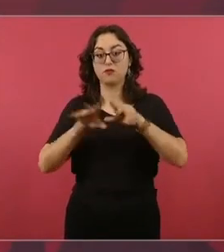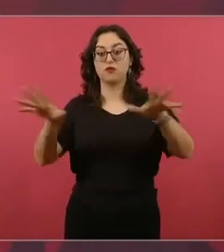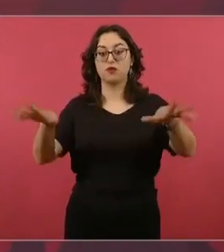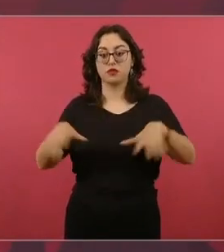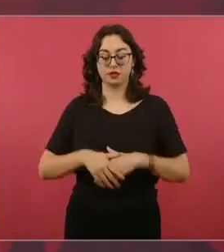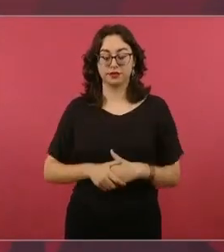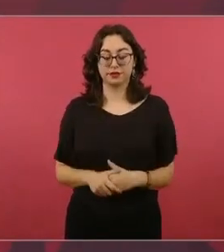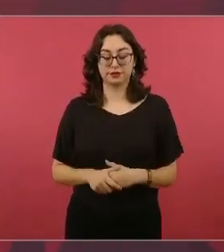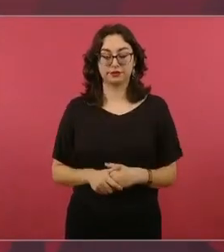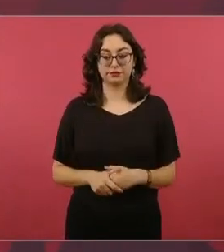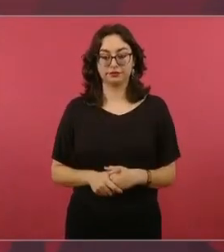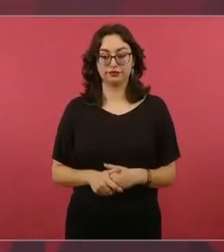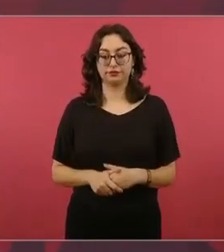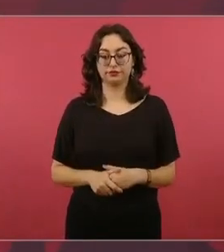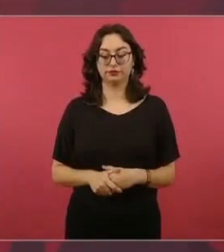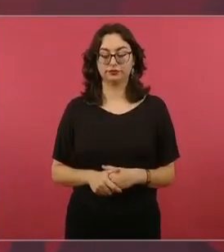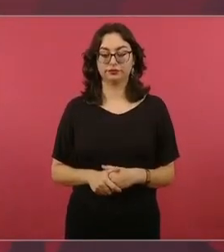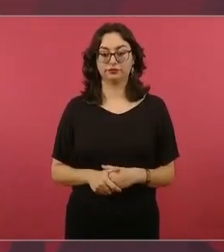vedados.